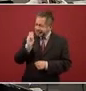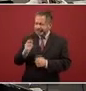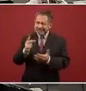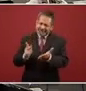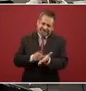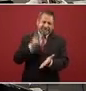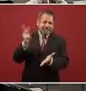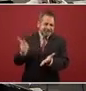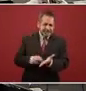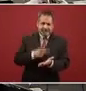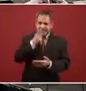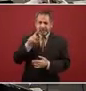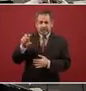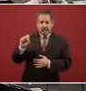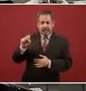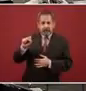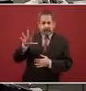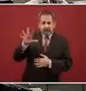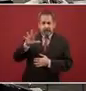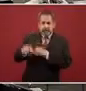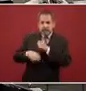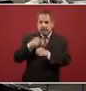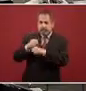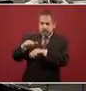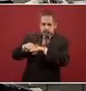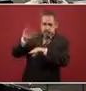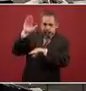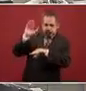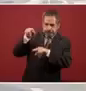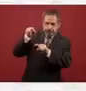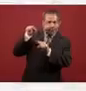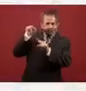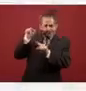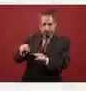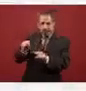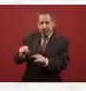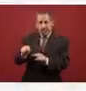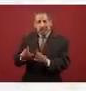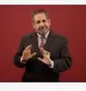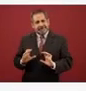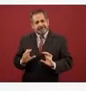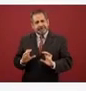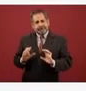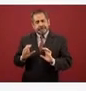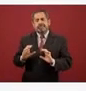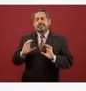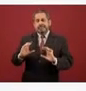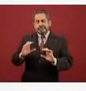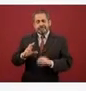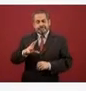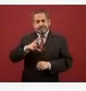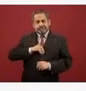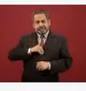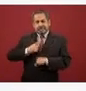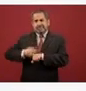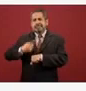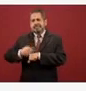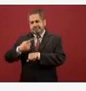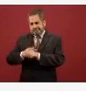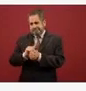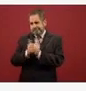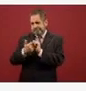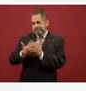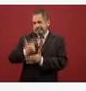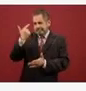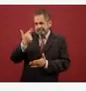mayores, a partir de los 65 años, tienen un cambio muy rápido en la probabilidad de complicarse. Hay que proteger a